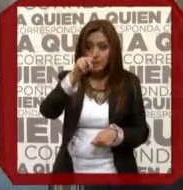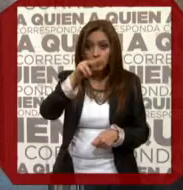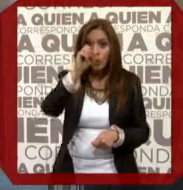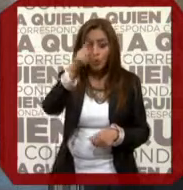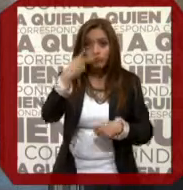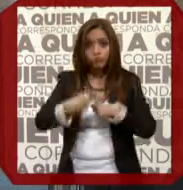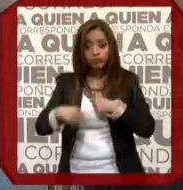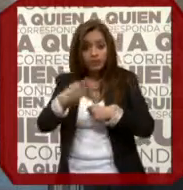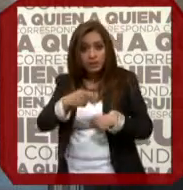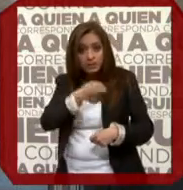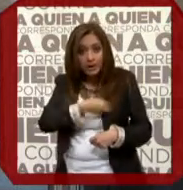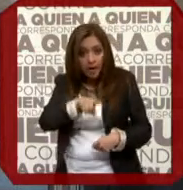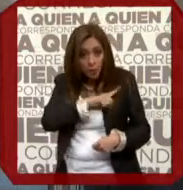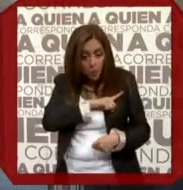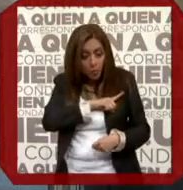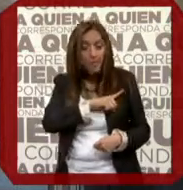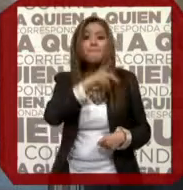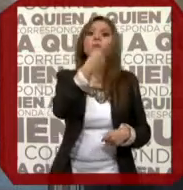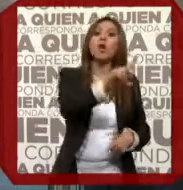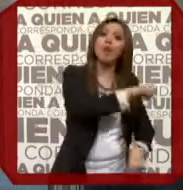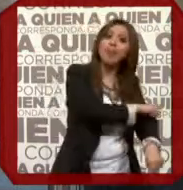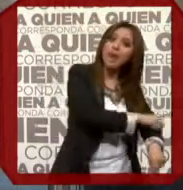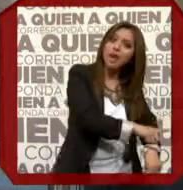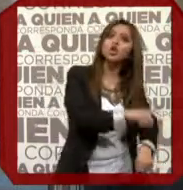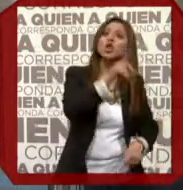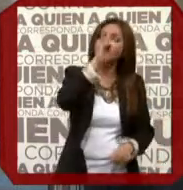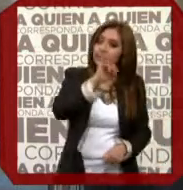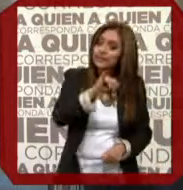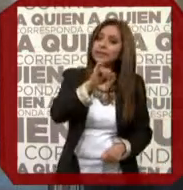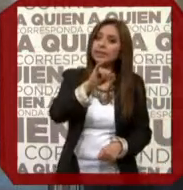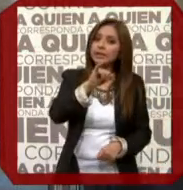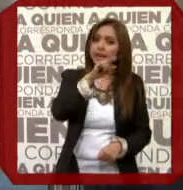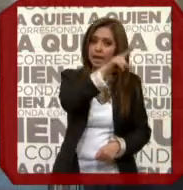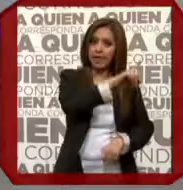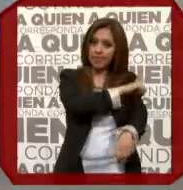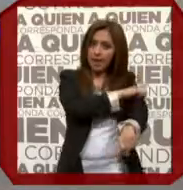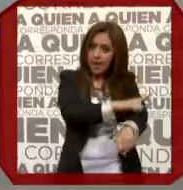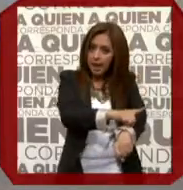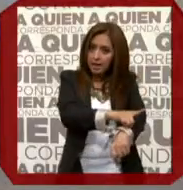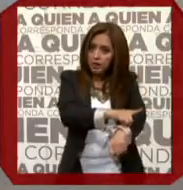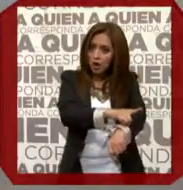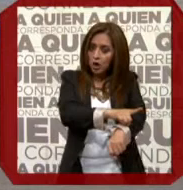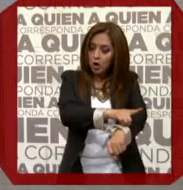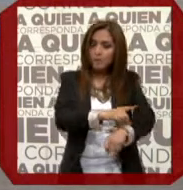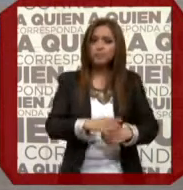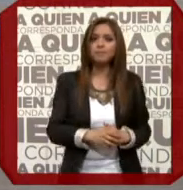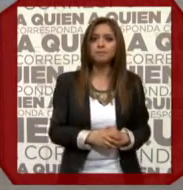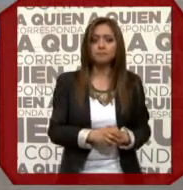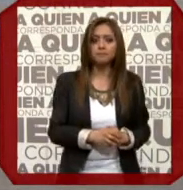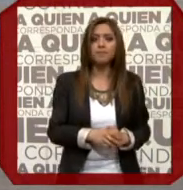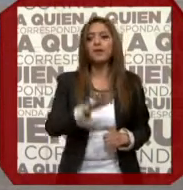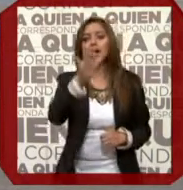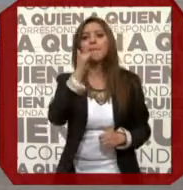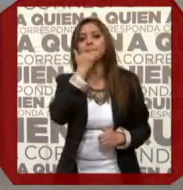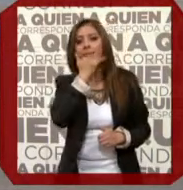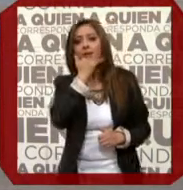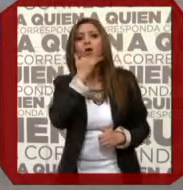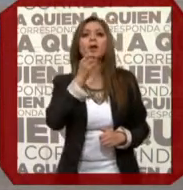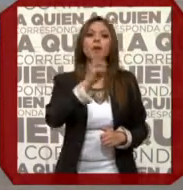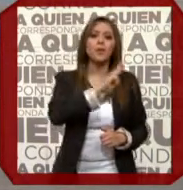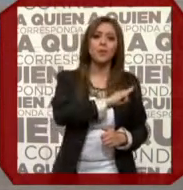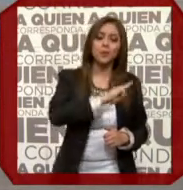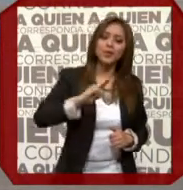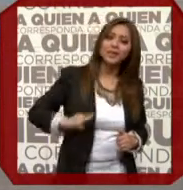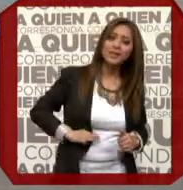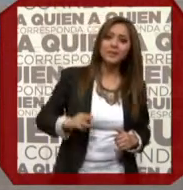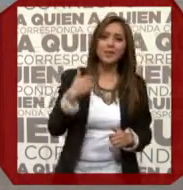en la delegación le dicen que sí es candidata, pero por la localización. ¿En la delegación o en el municipio? En la delegación. Perdón, municipio. Discúlpame,